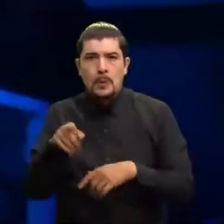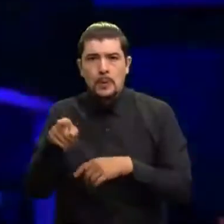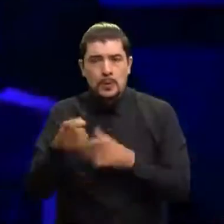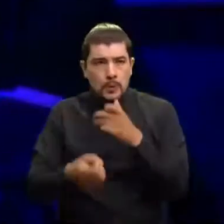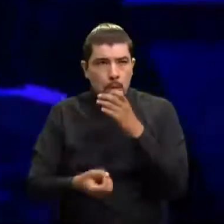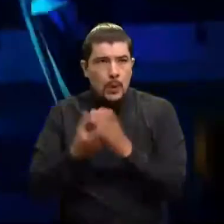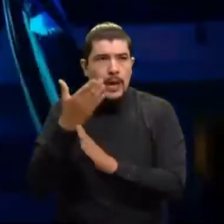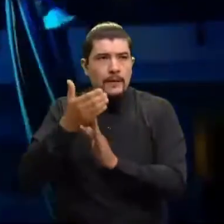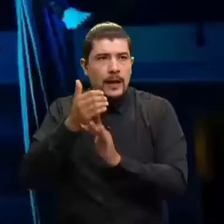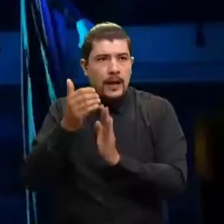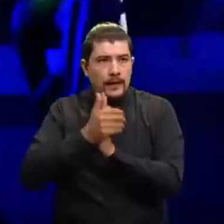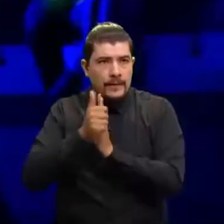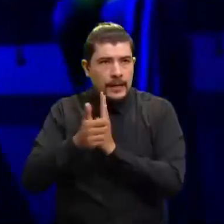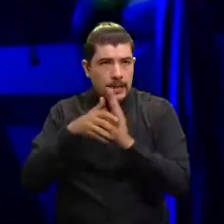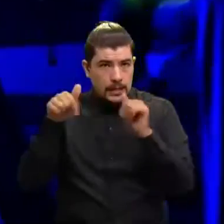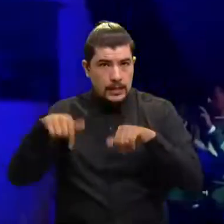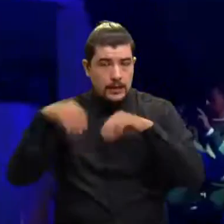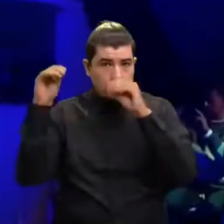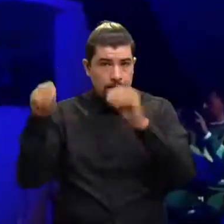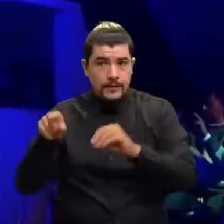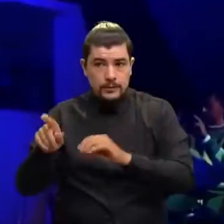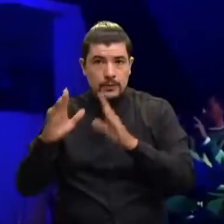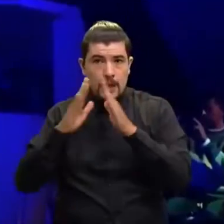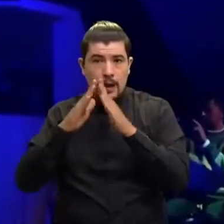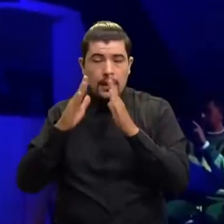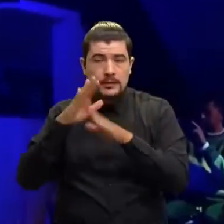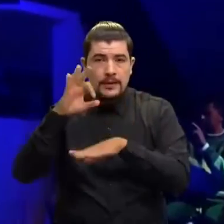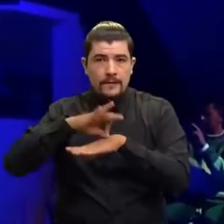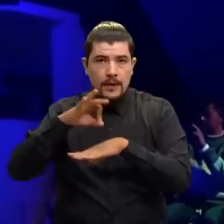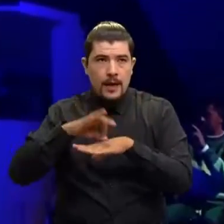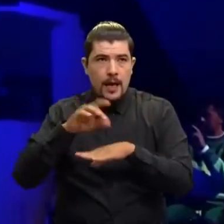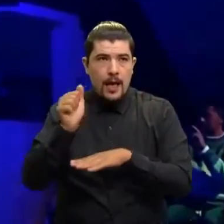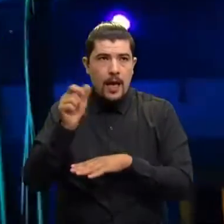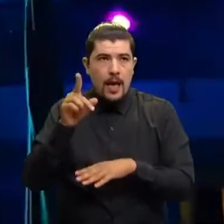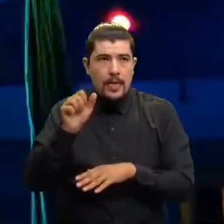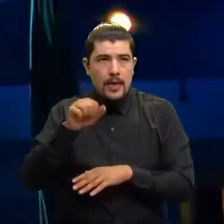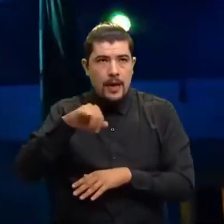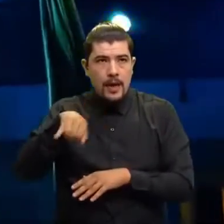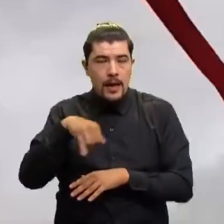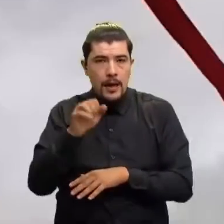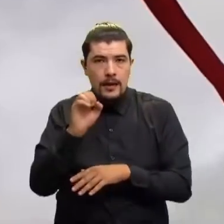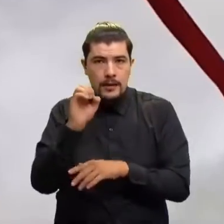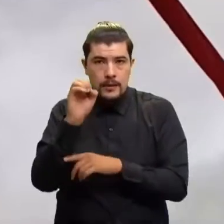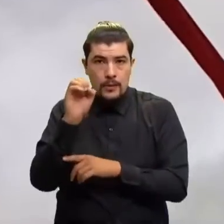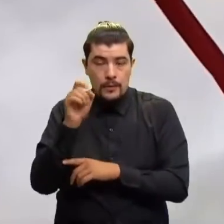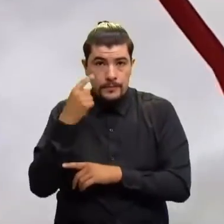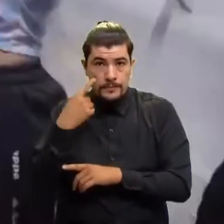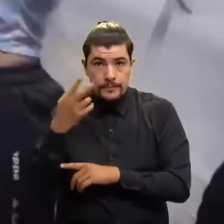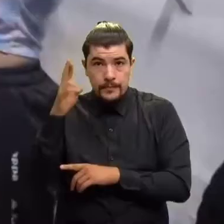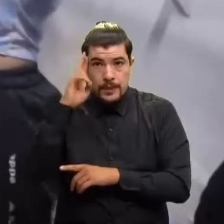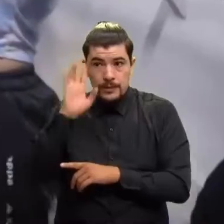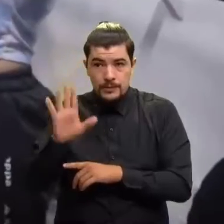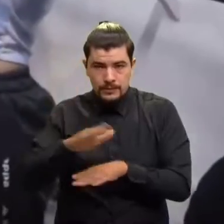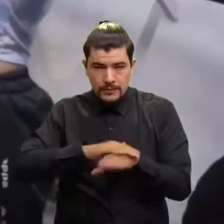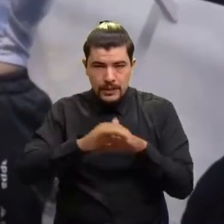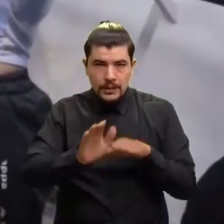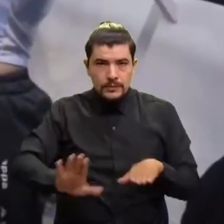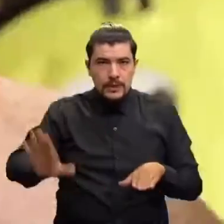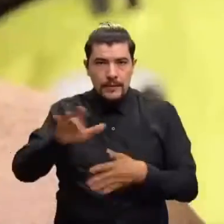talentos que se están formando pues acá en la Casa Fundación Adagio. La invitación para que participen de estos proyectos y puedan